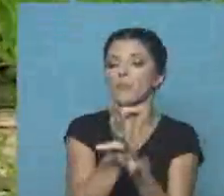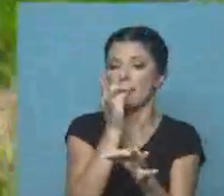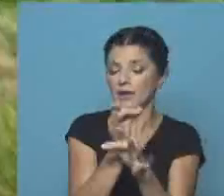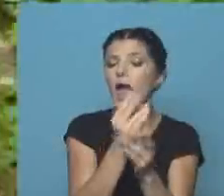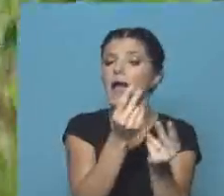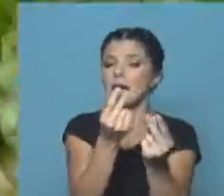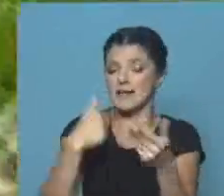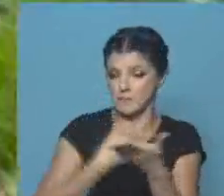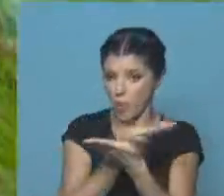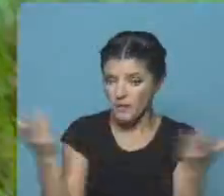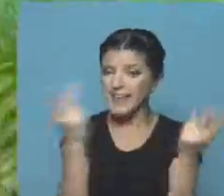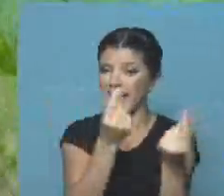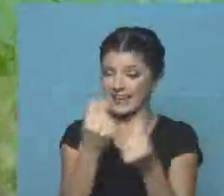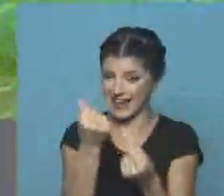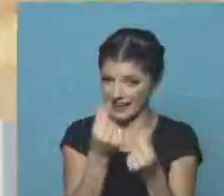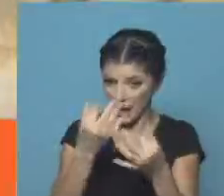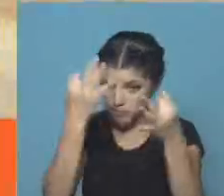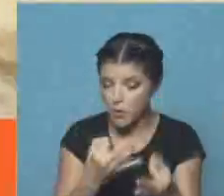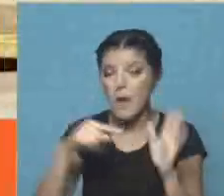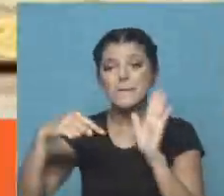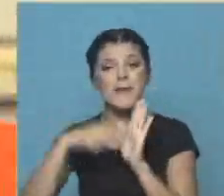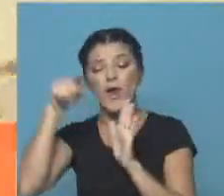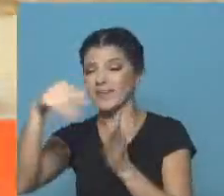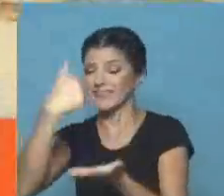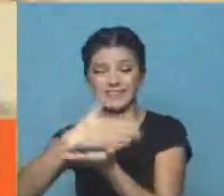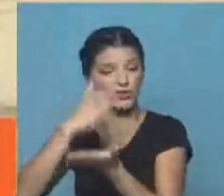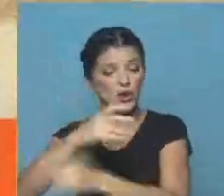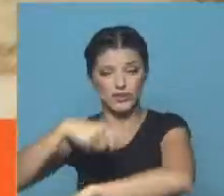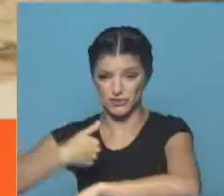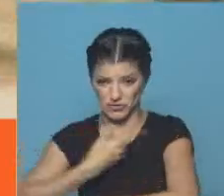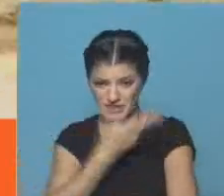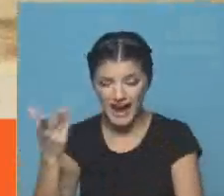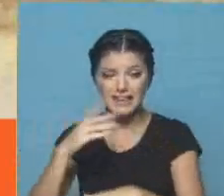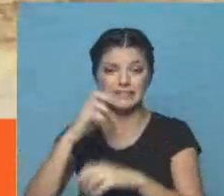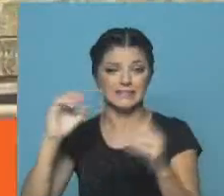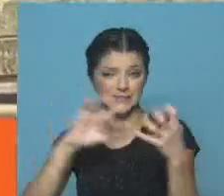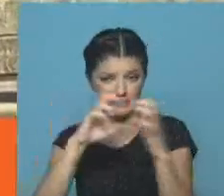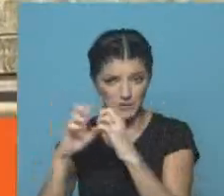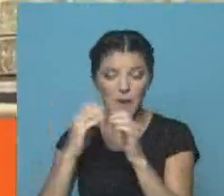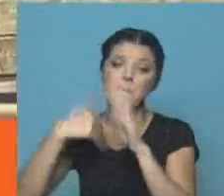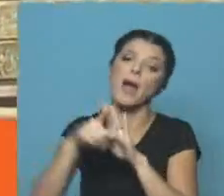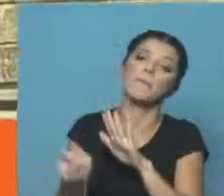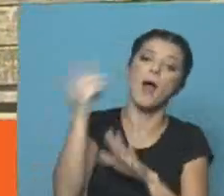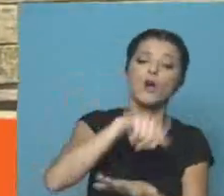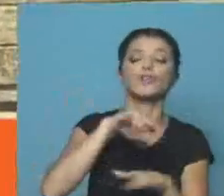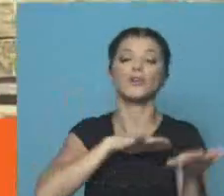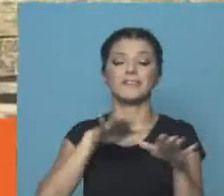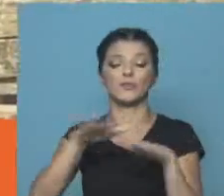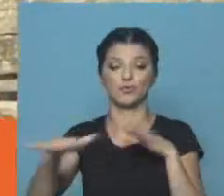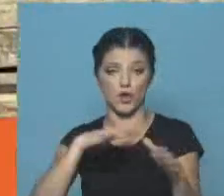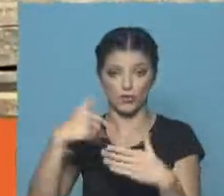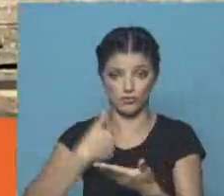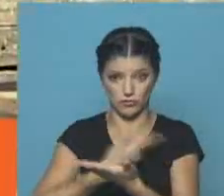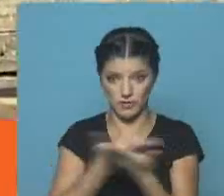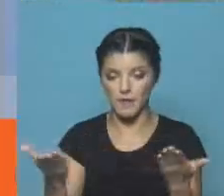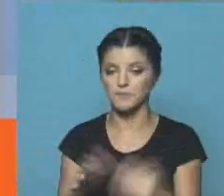el problema es serio para esta franja social más que para cualquier otra. Lo que vemos es, por ejemplo, en educación